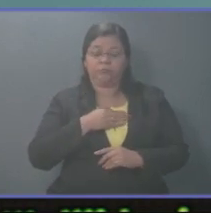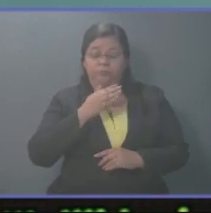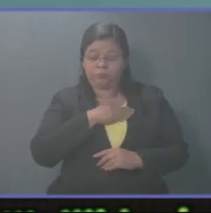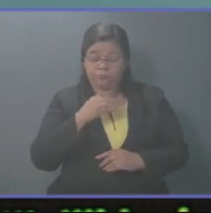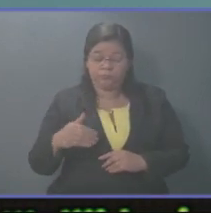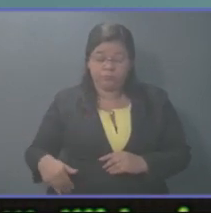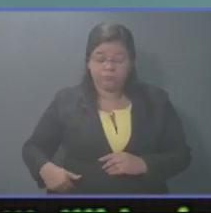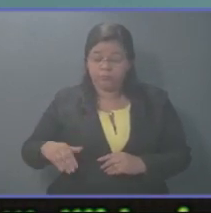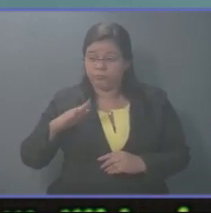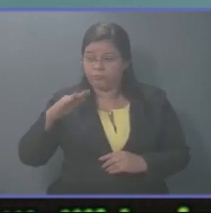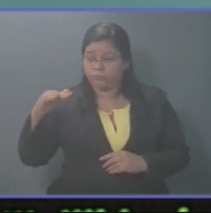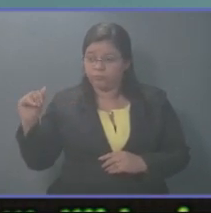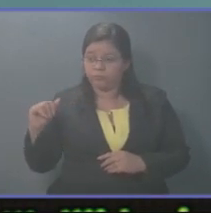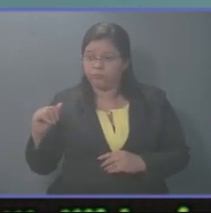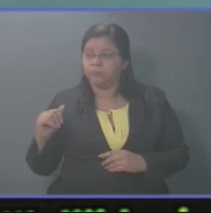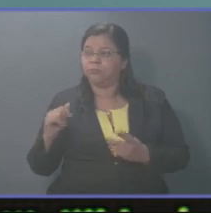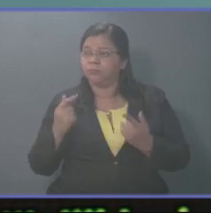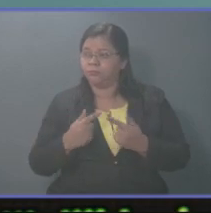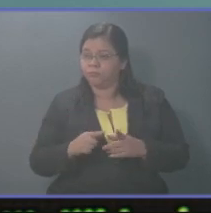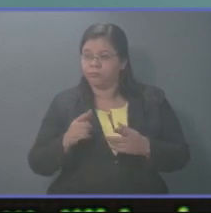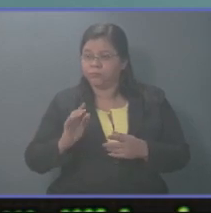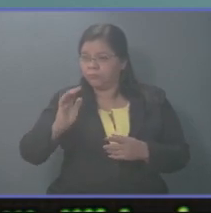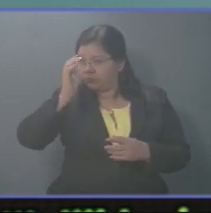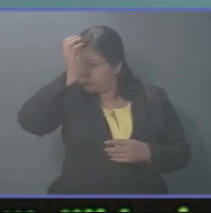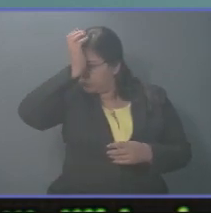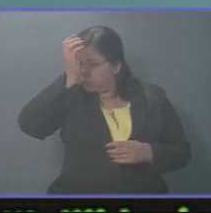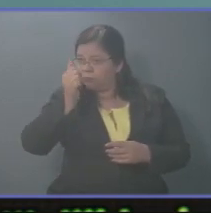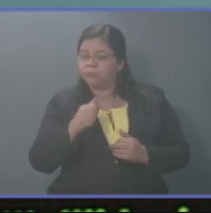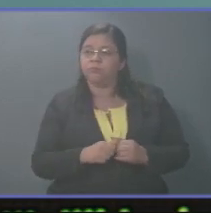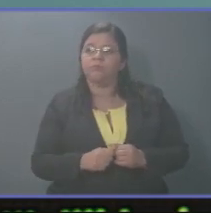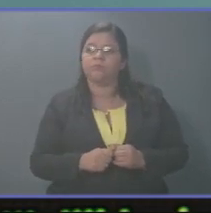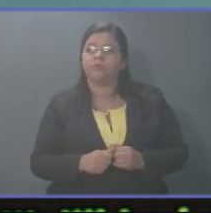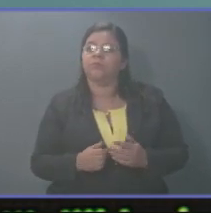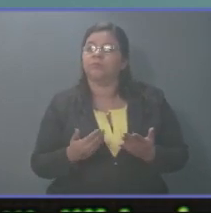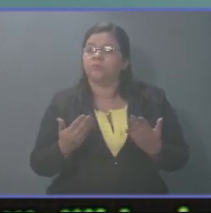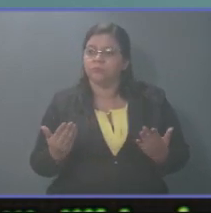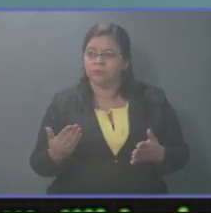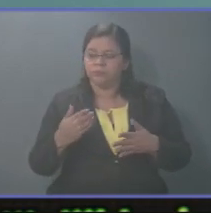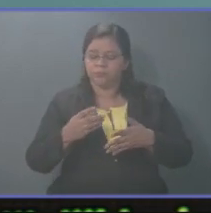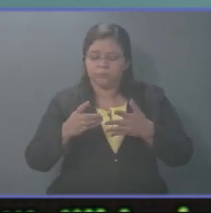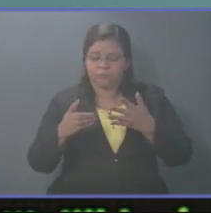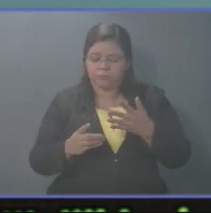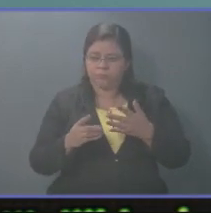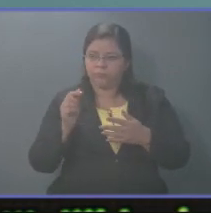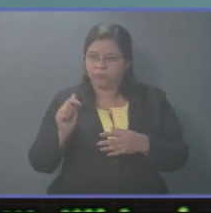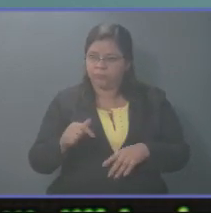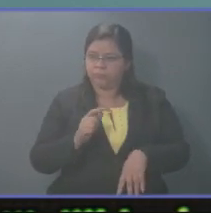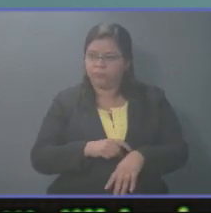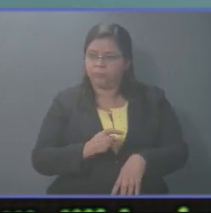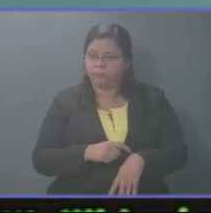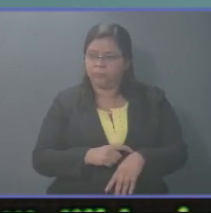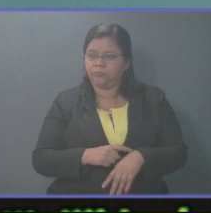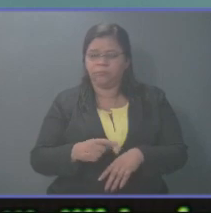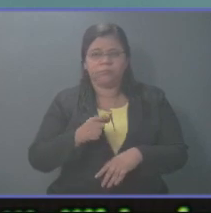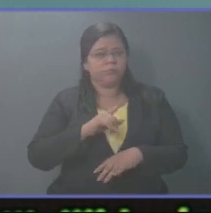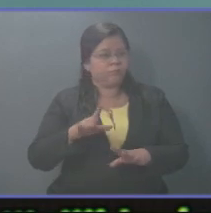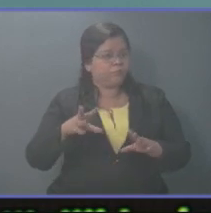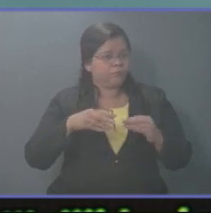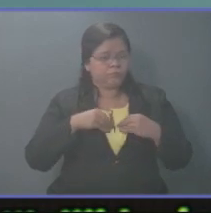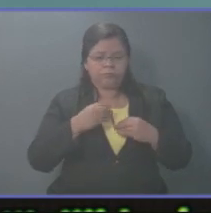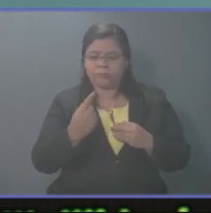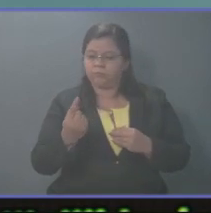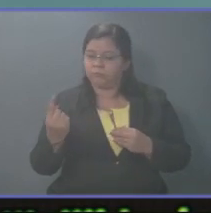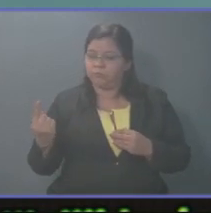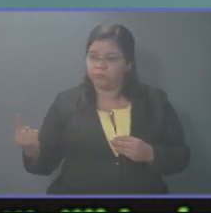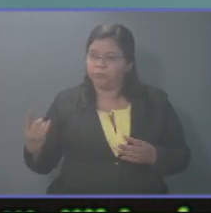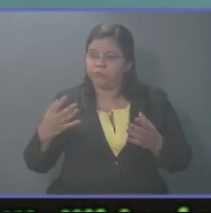de la República incurre en un error interpretativo, pues la legislación actual no impide que los salvadoreños residentes